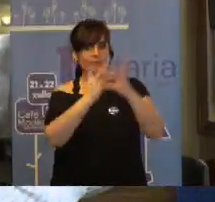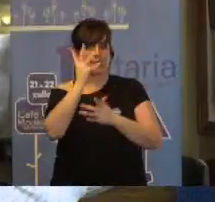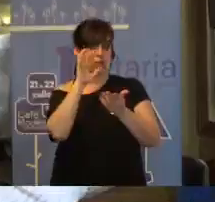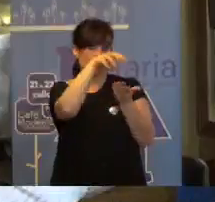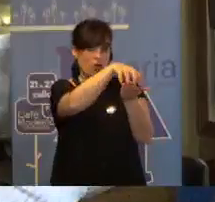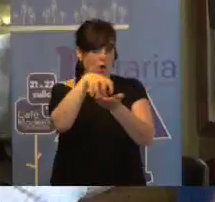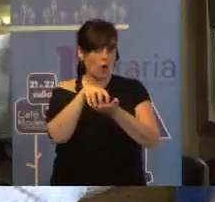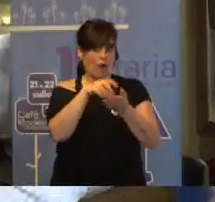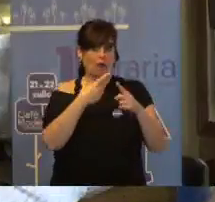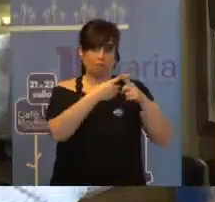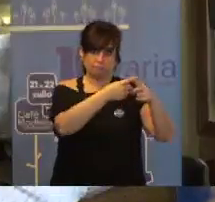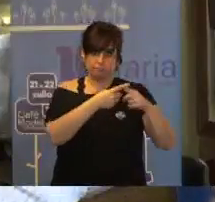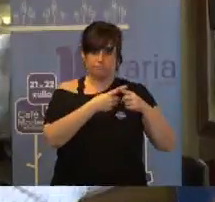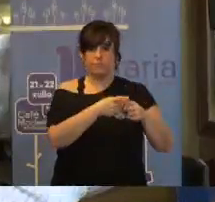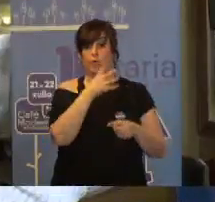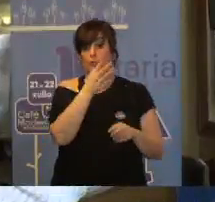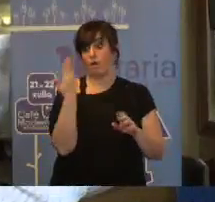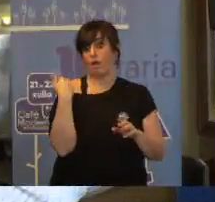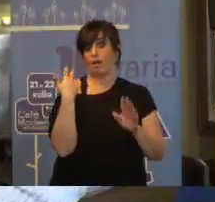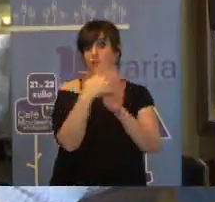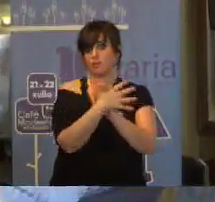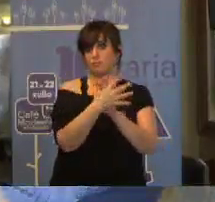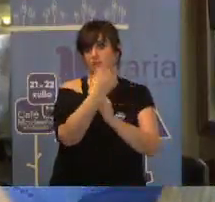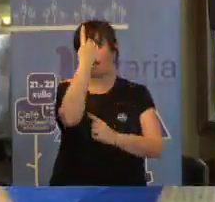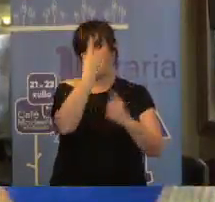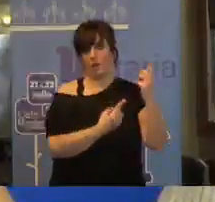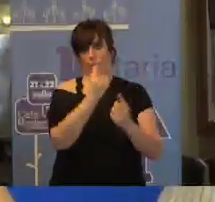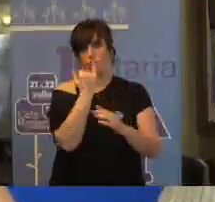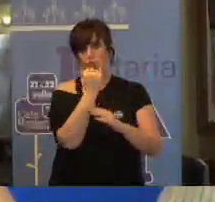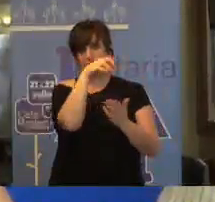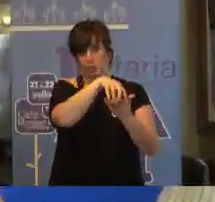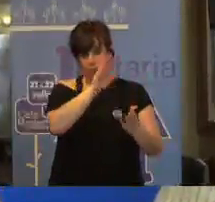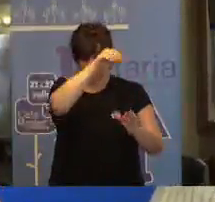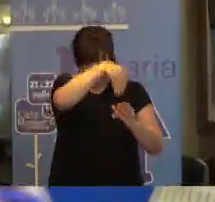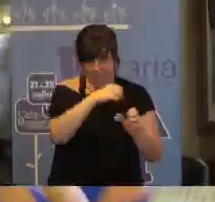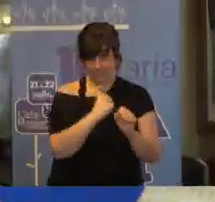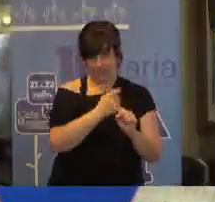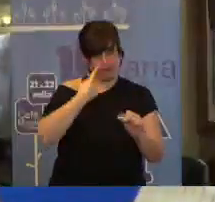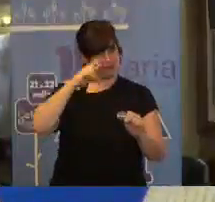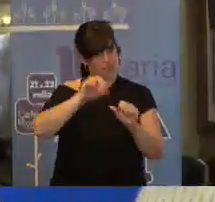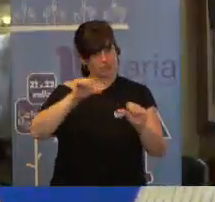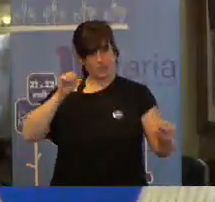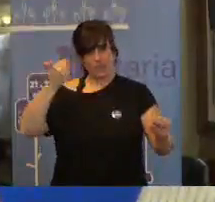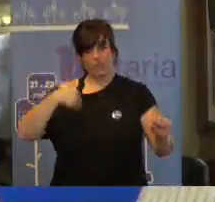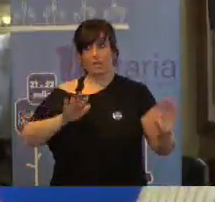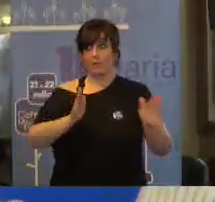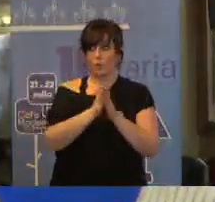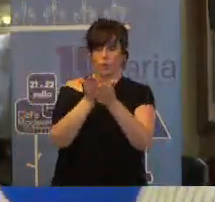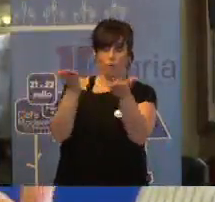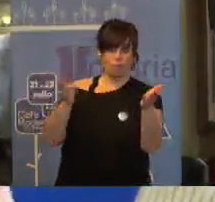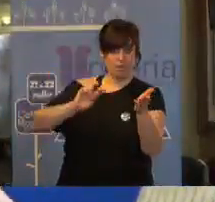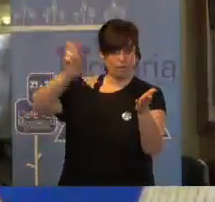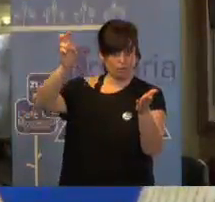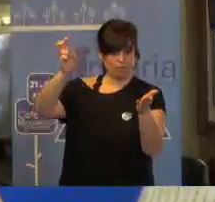polo que decía antes, hai algúns que xa temos experiencia dentro das institucións, pero hai compañeiros e compañeiras que